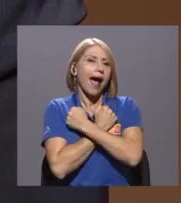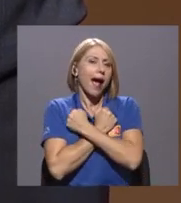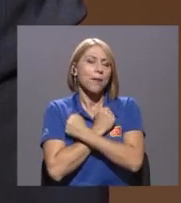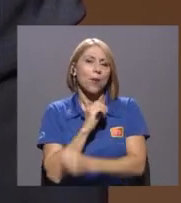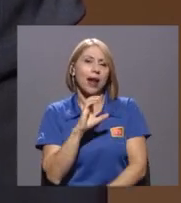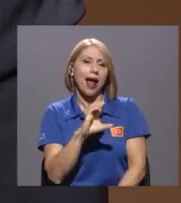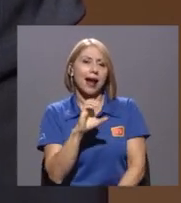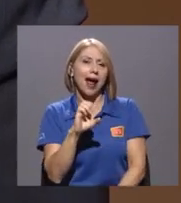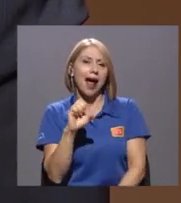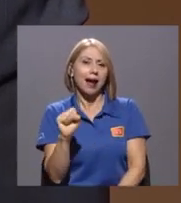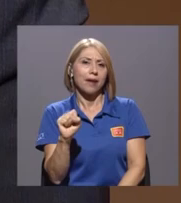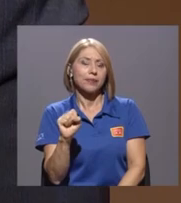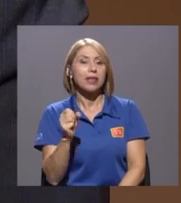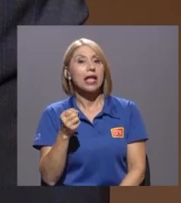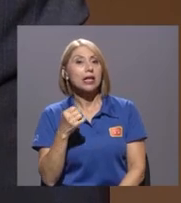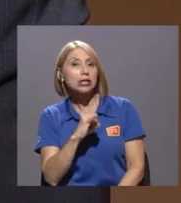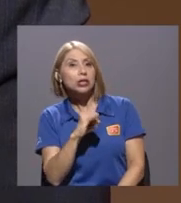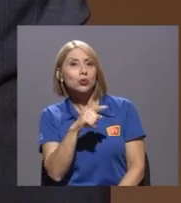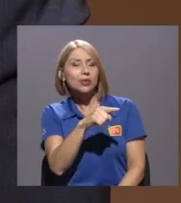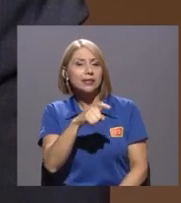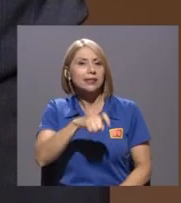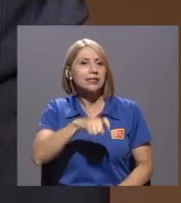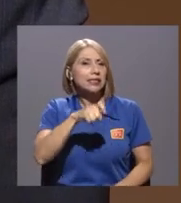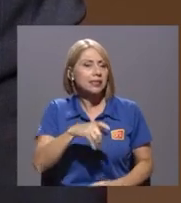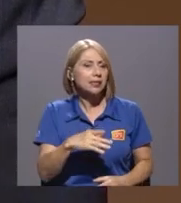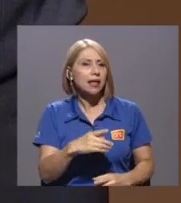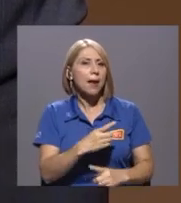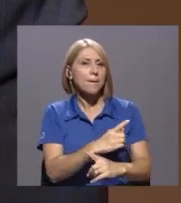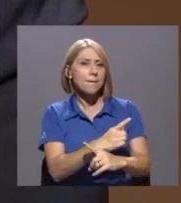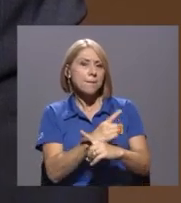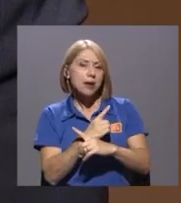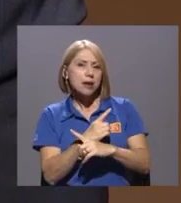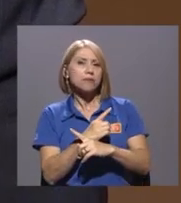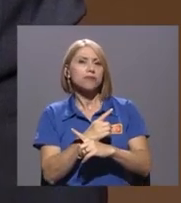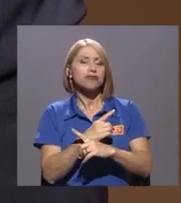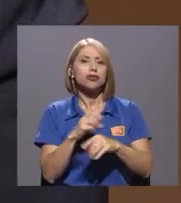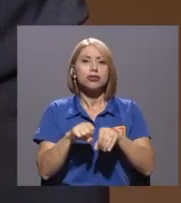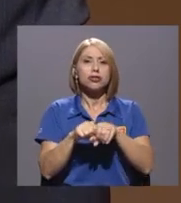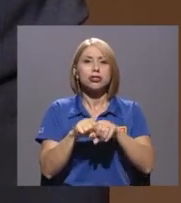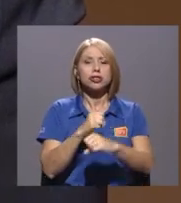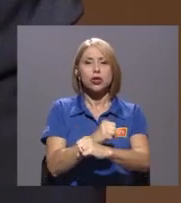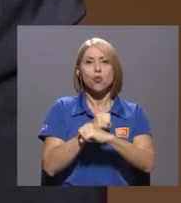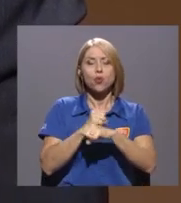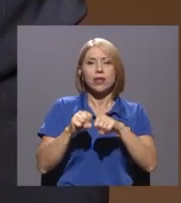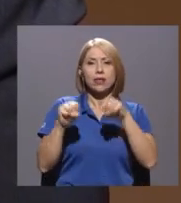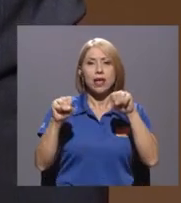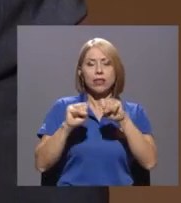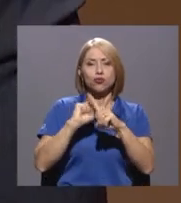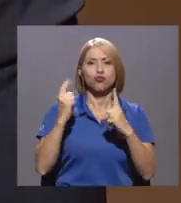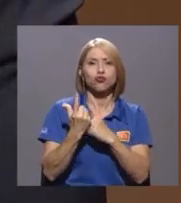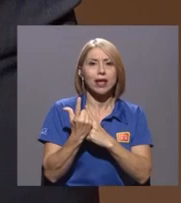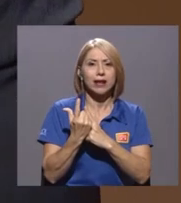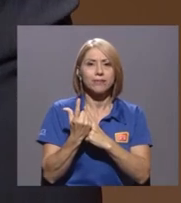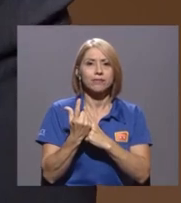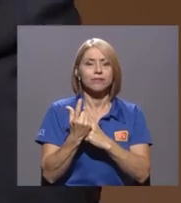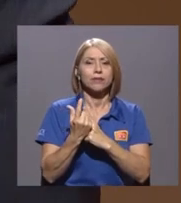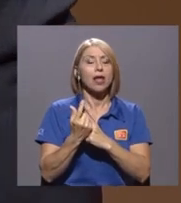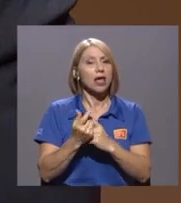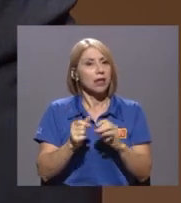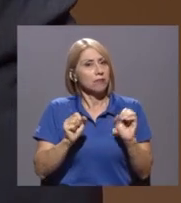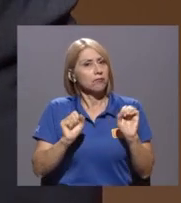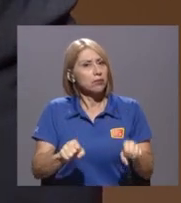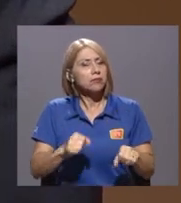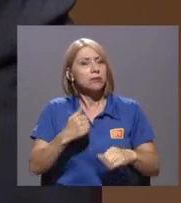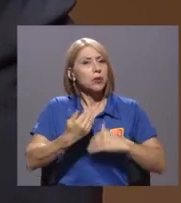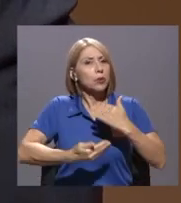que en lo que usted necesite en defensa de la seguridad social y de su supervivencia